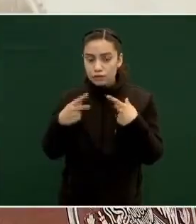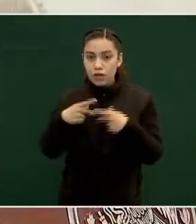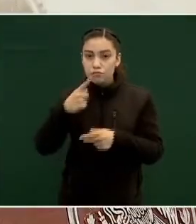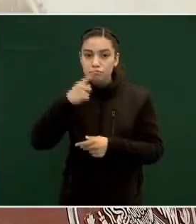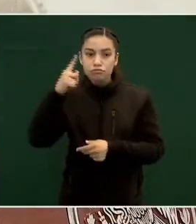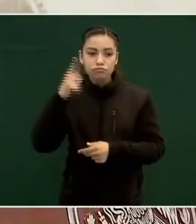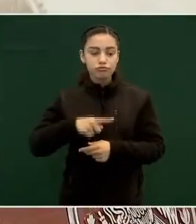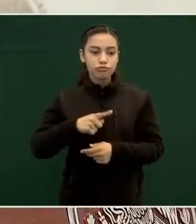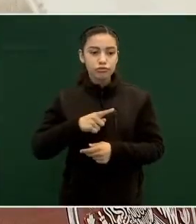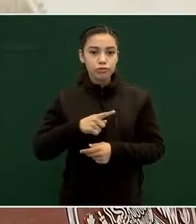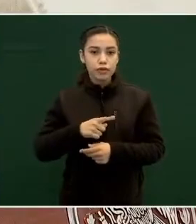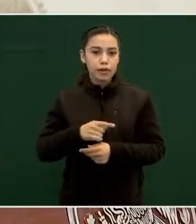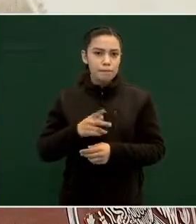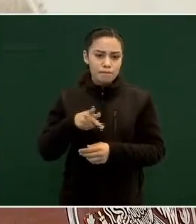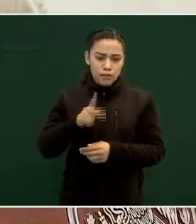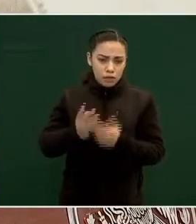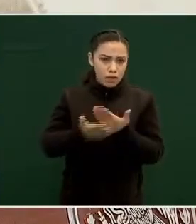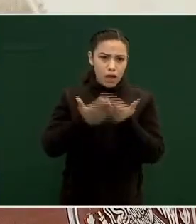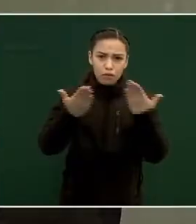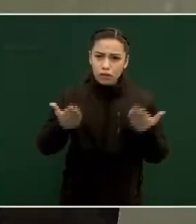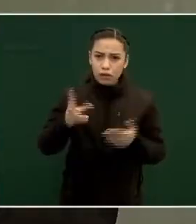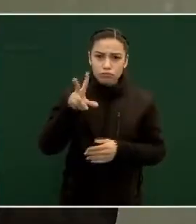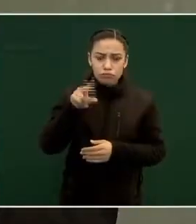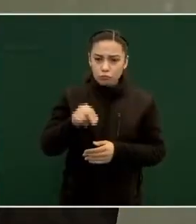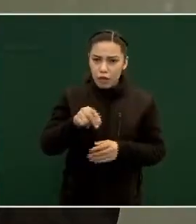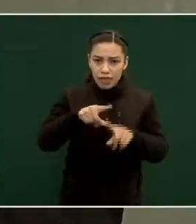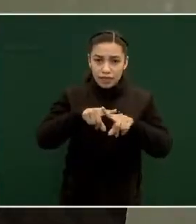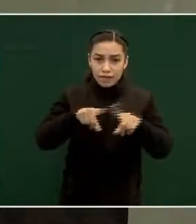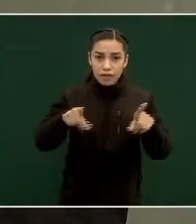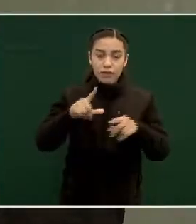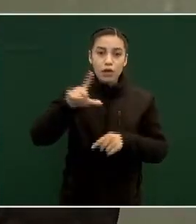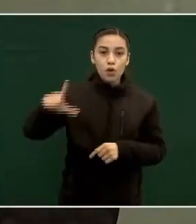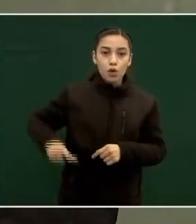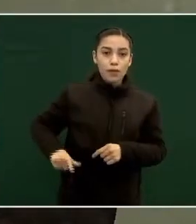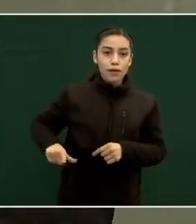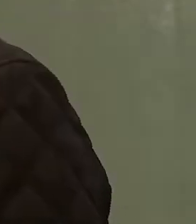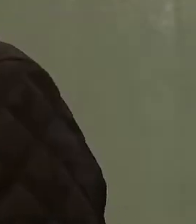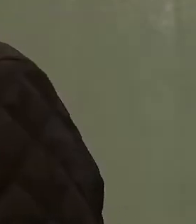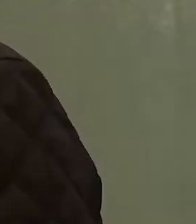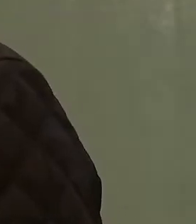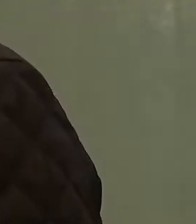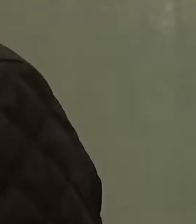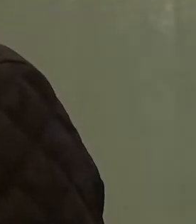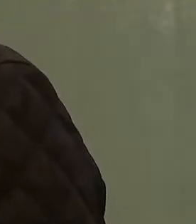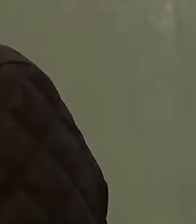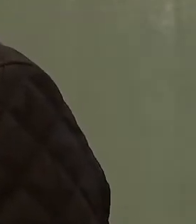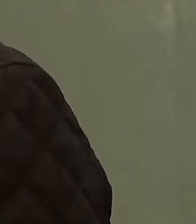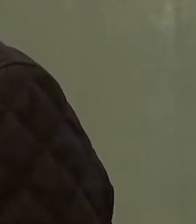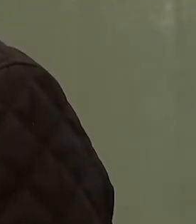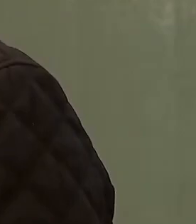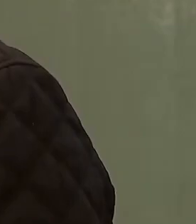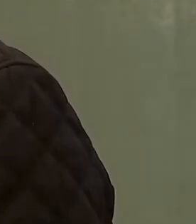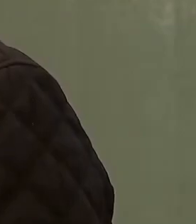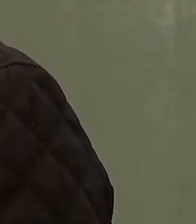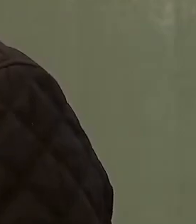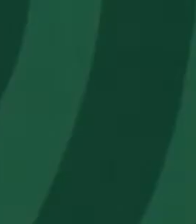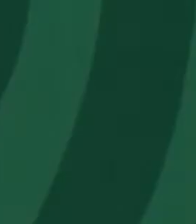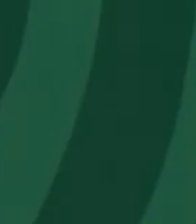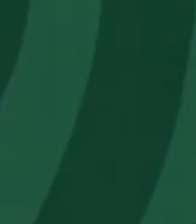Ahora no, ahora es un gobierno para todos, para ricos y para pobres.